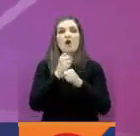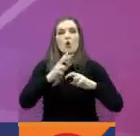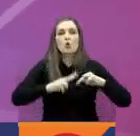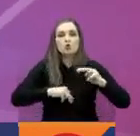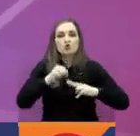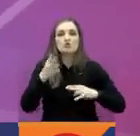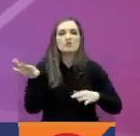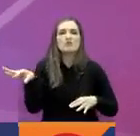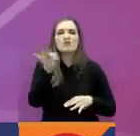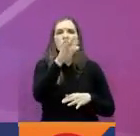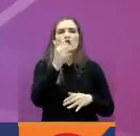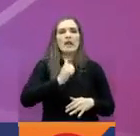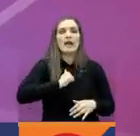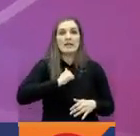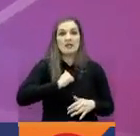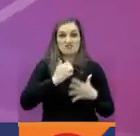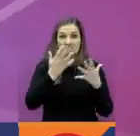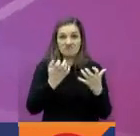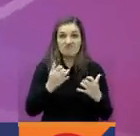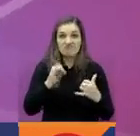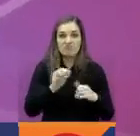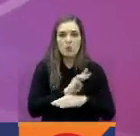en Ontario, Canadá, vaya a la página